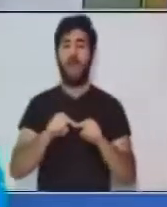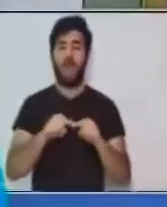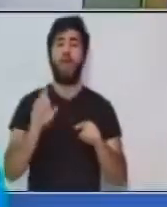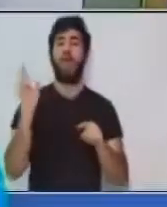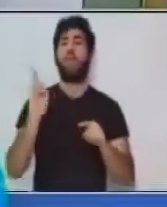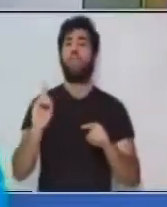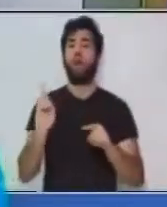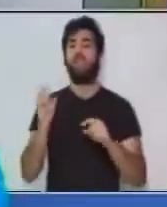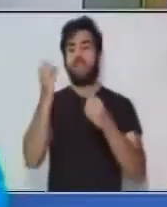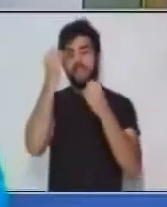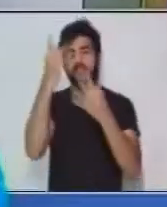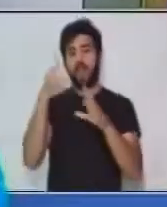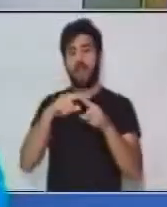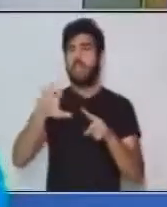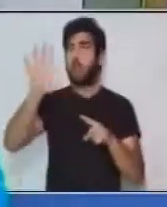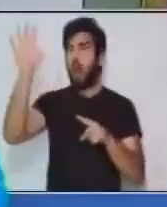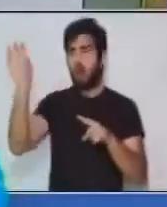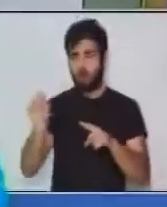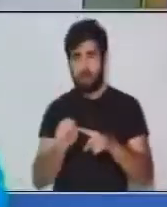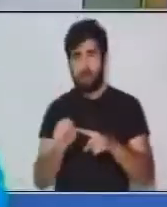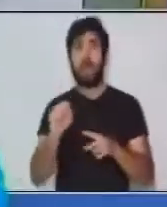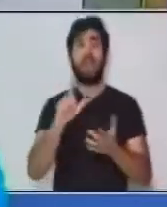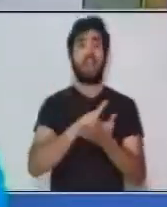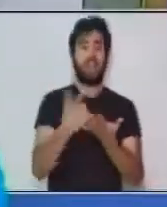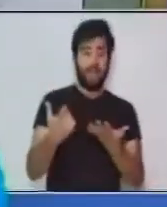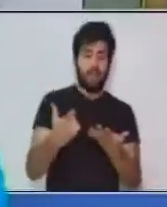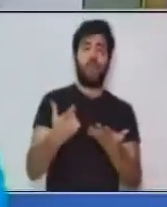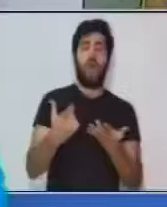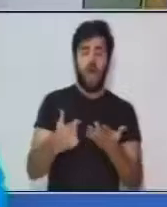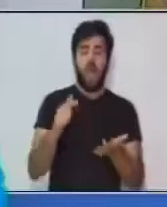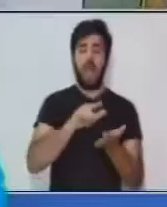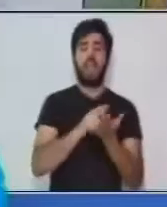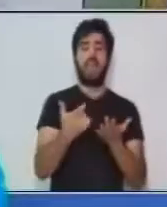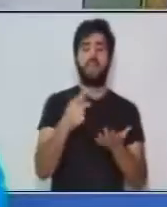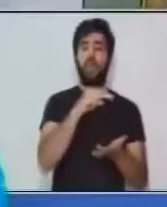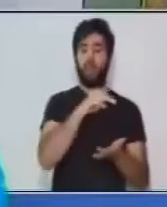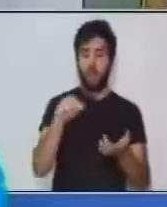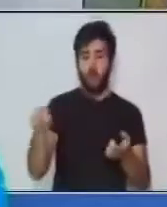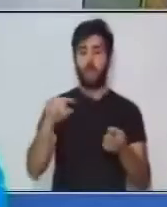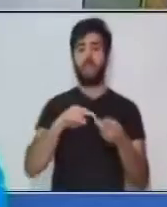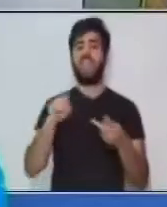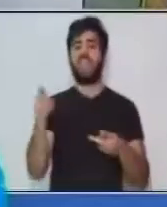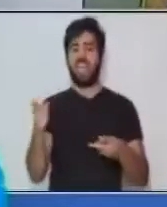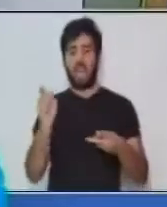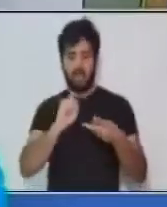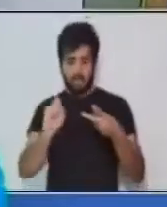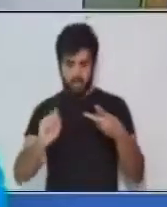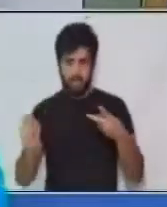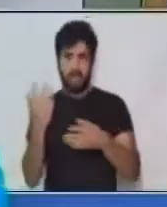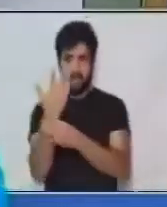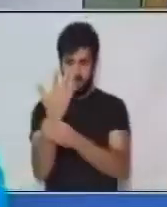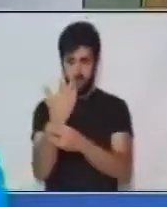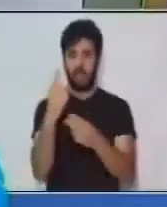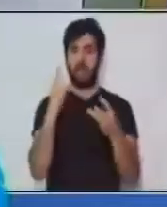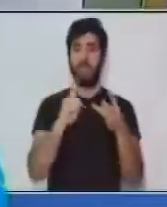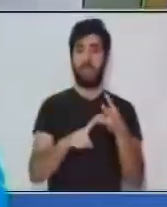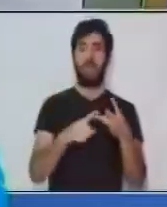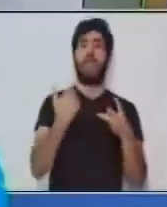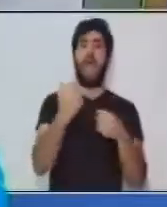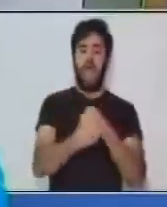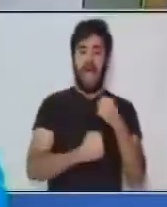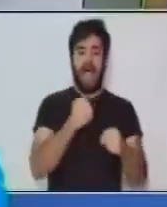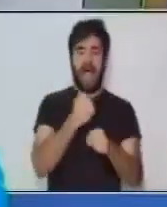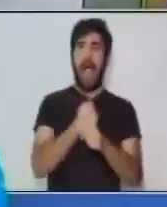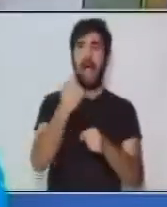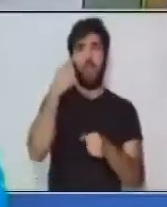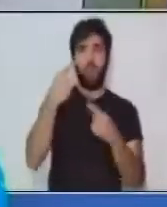de dónde sacó esa información. Si fue de un libro, que usted explique el nombre del libro, el autor, el año de edición y la editorial. Y si